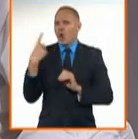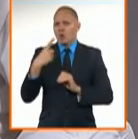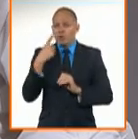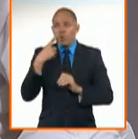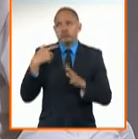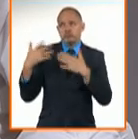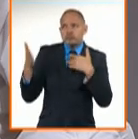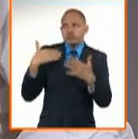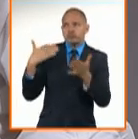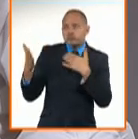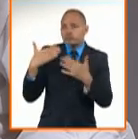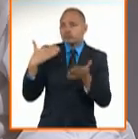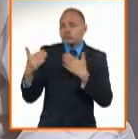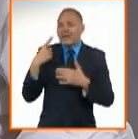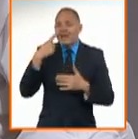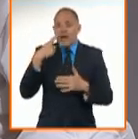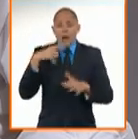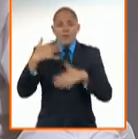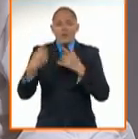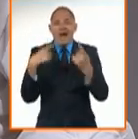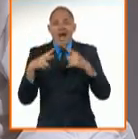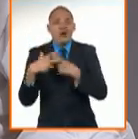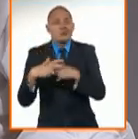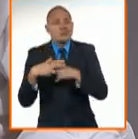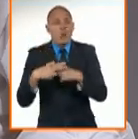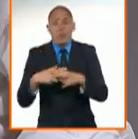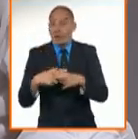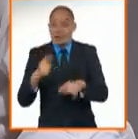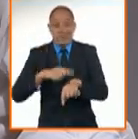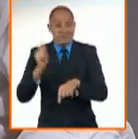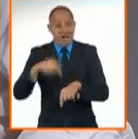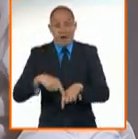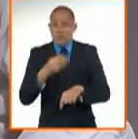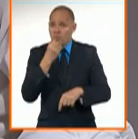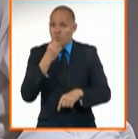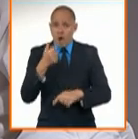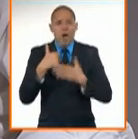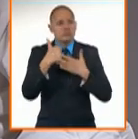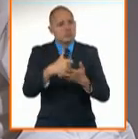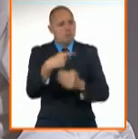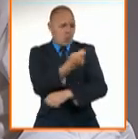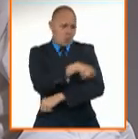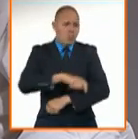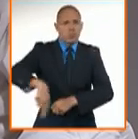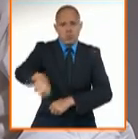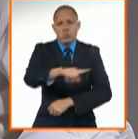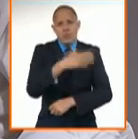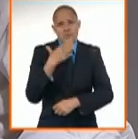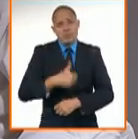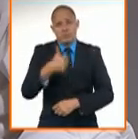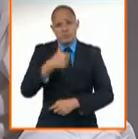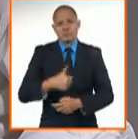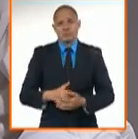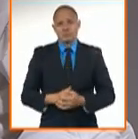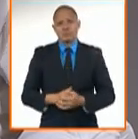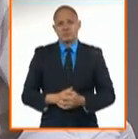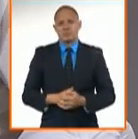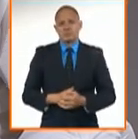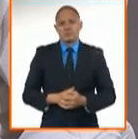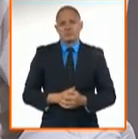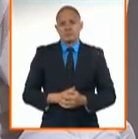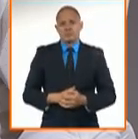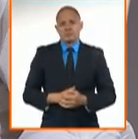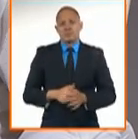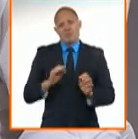resolver también cualquier situación que se genere en el menor tiempo posible y que contribuya también a una solución más inmediata y evitar estos